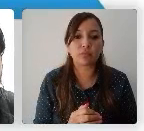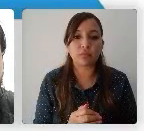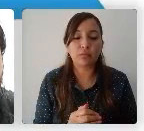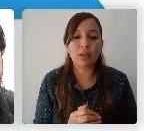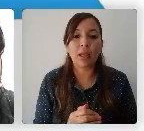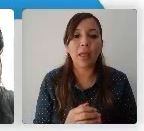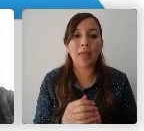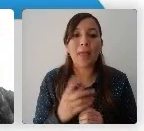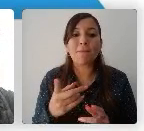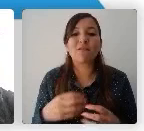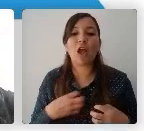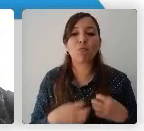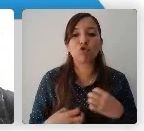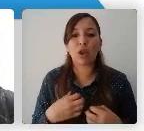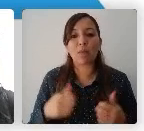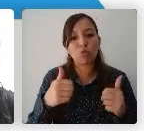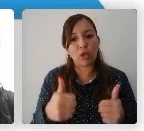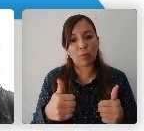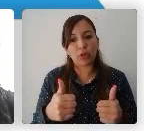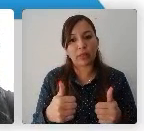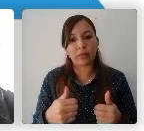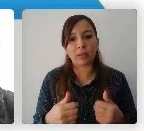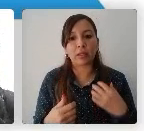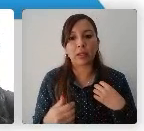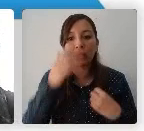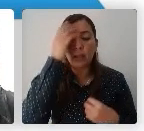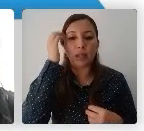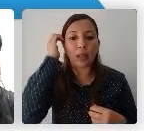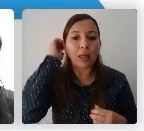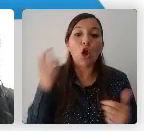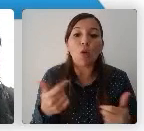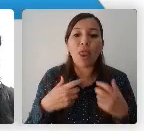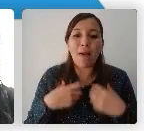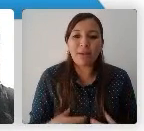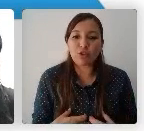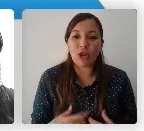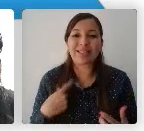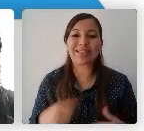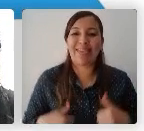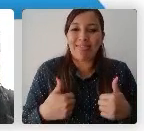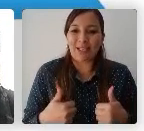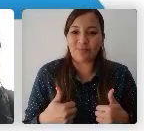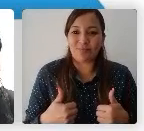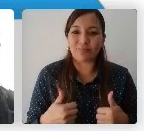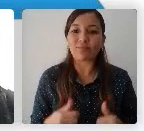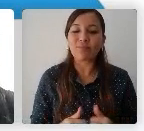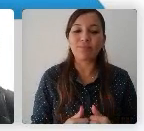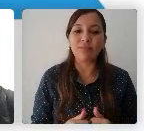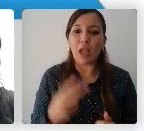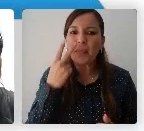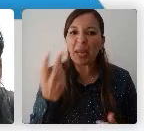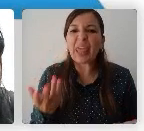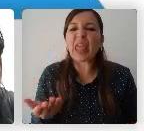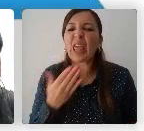beneficios emocionales. Emocionales, ¿no? Que tiene que ver con la experiencia, la parte emotiva de los viajes, el entretenimiento, el bienestar, el diseño